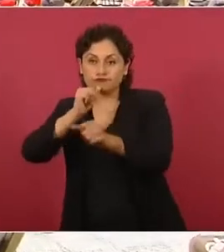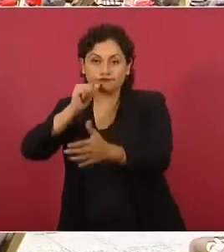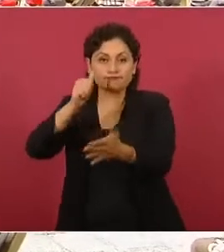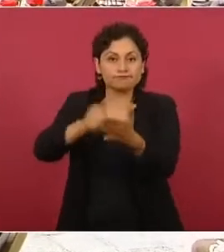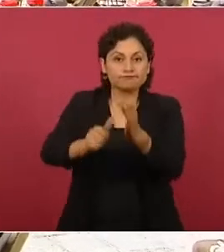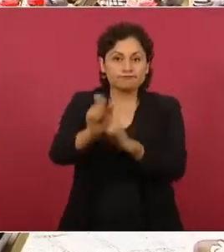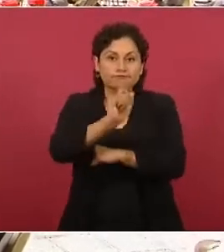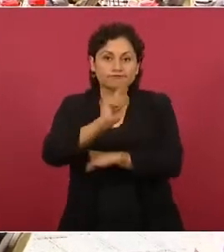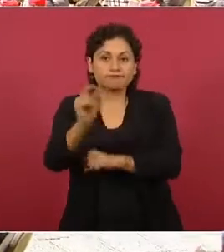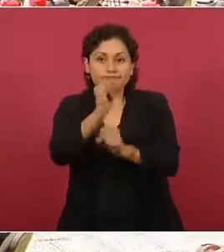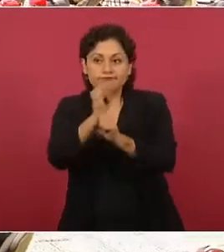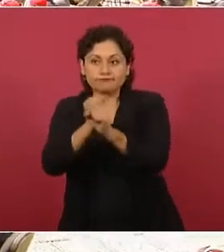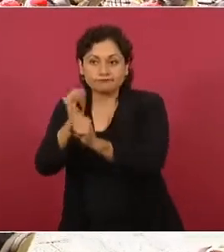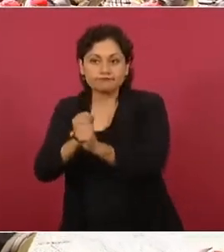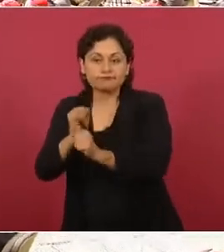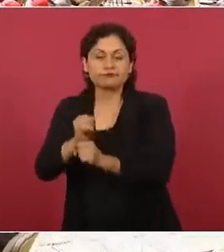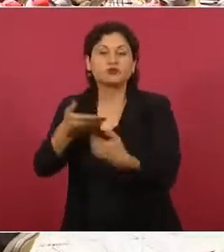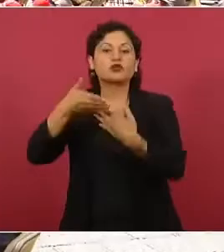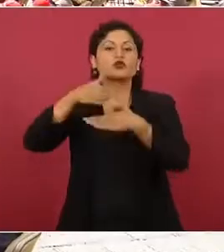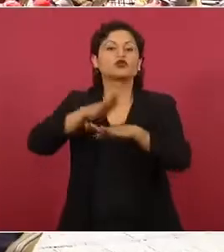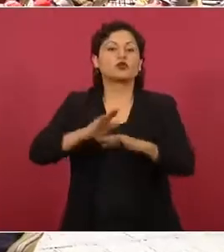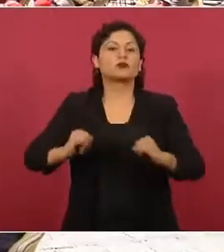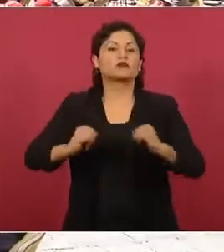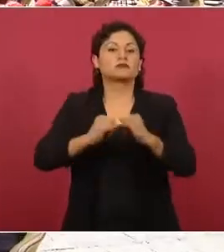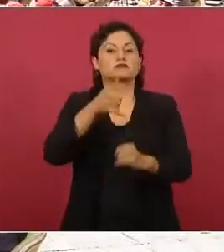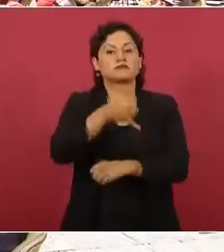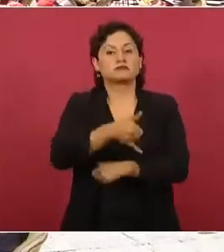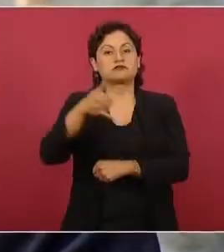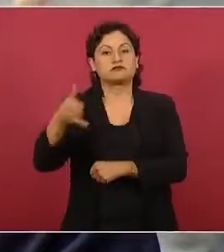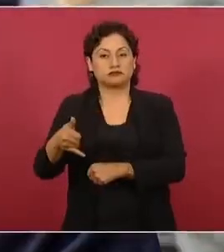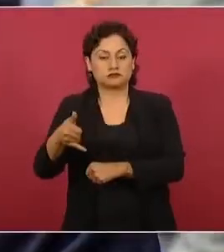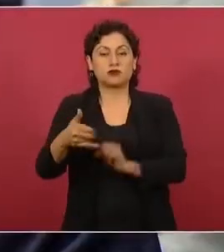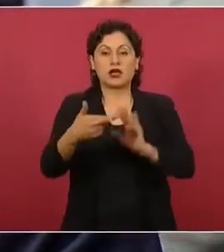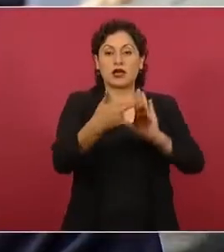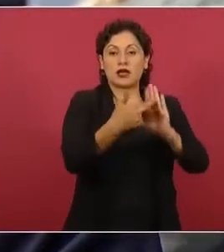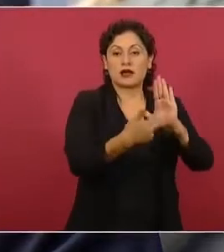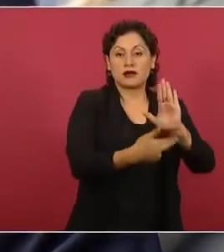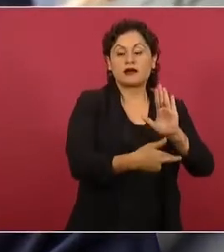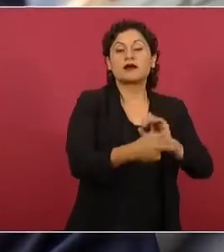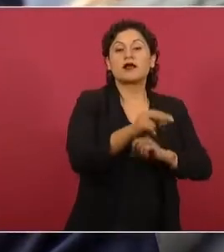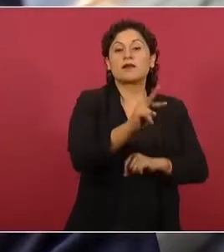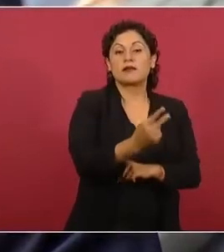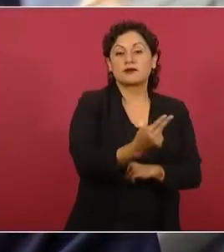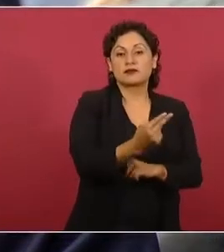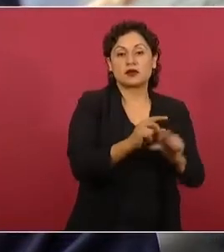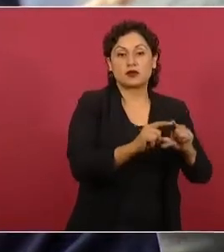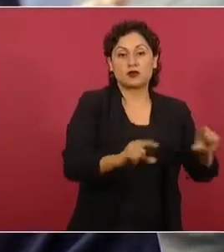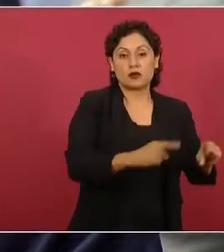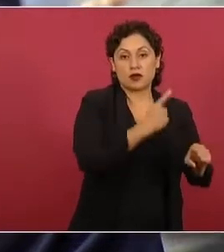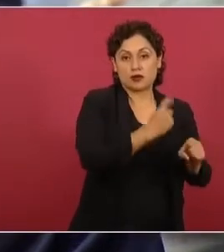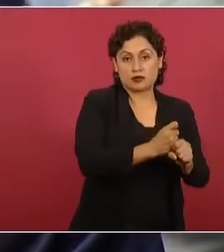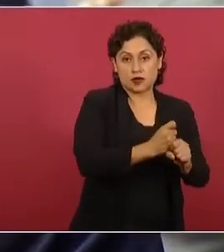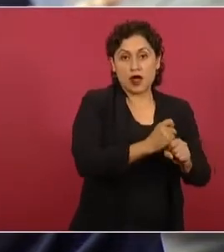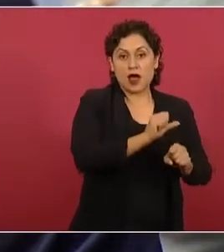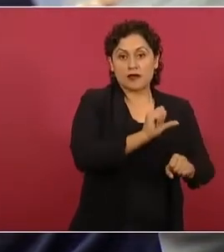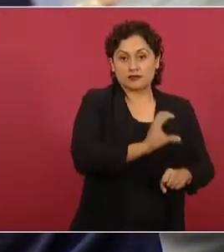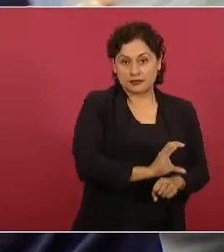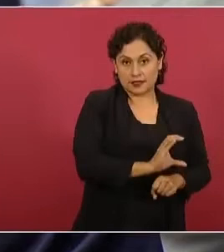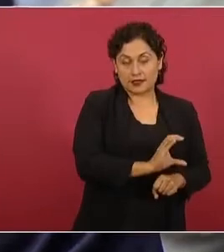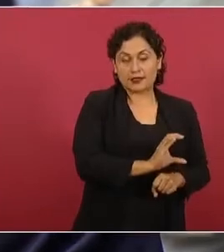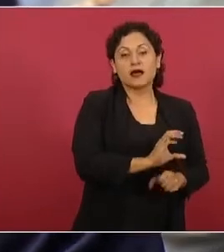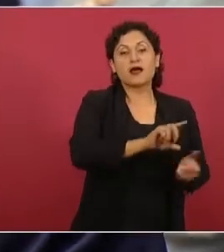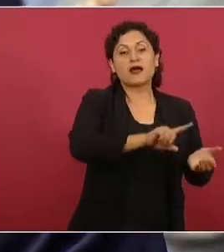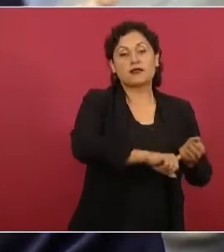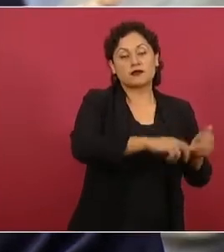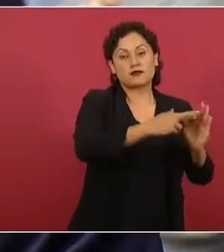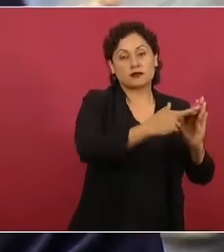Nacional para la Vivienda para los Trabajadores en cumplimiento con la regla 25, fracción 1, inciso C, de las reglas de